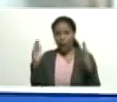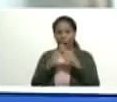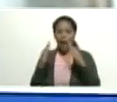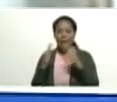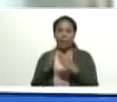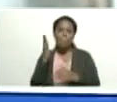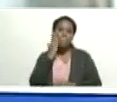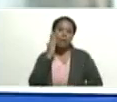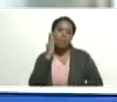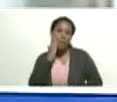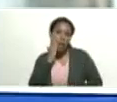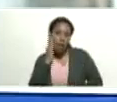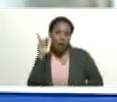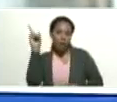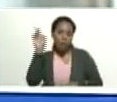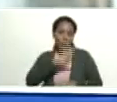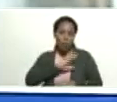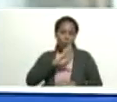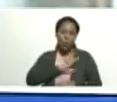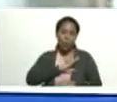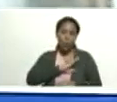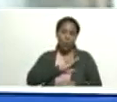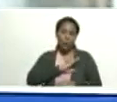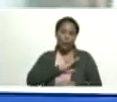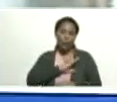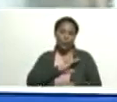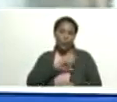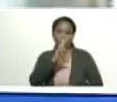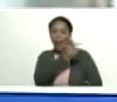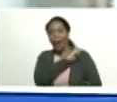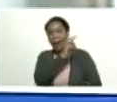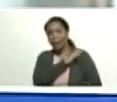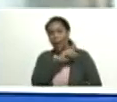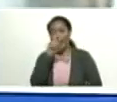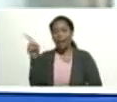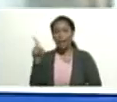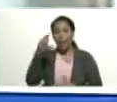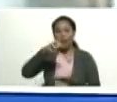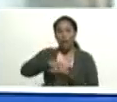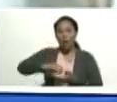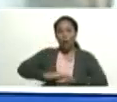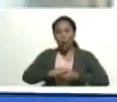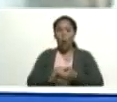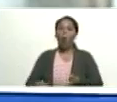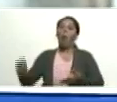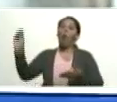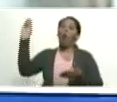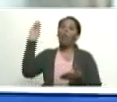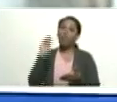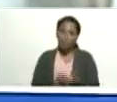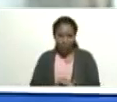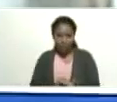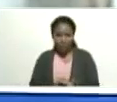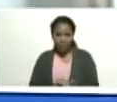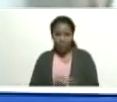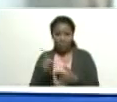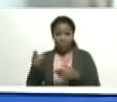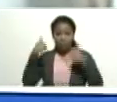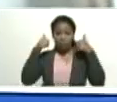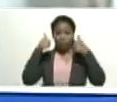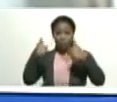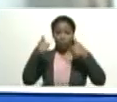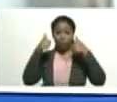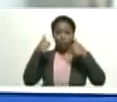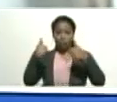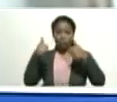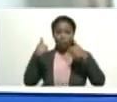Mamá Teresa, parroquia General Rivas, Boconó Trujillo otra vez. Boconó, vale.